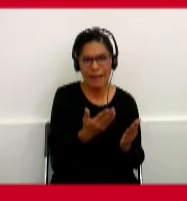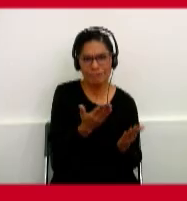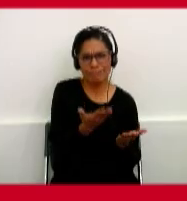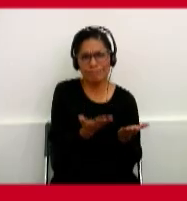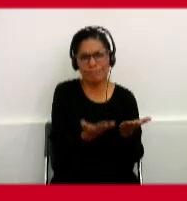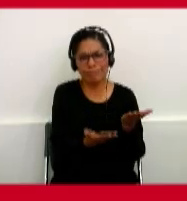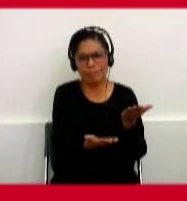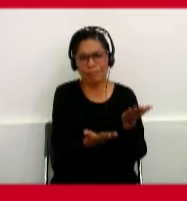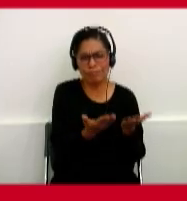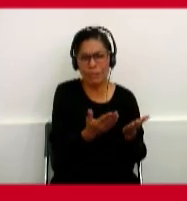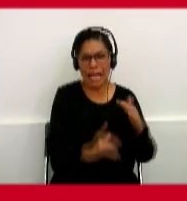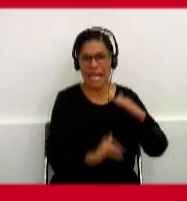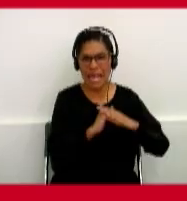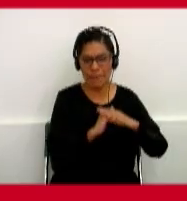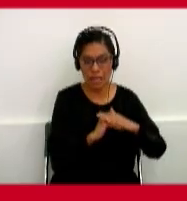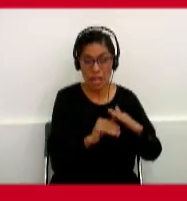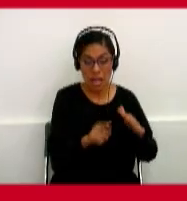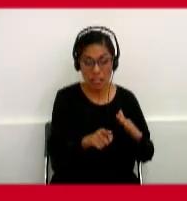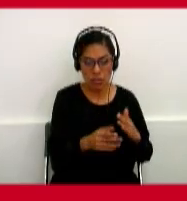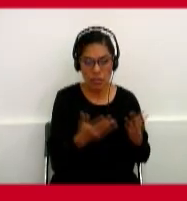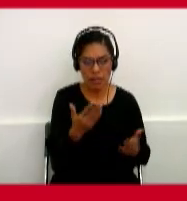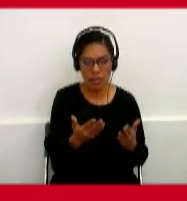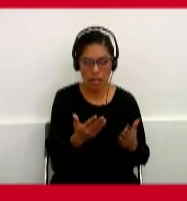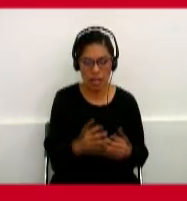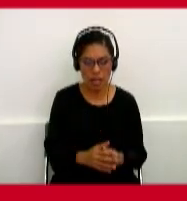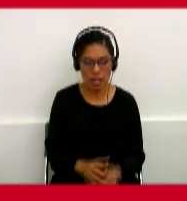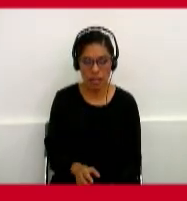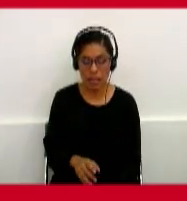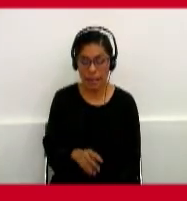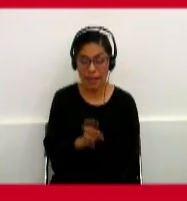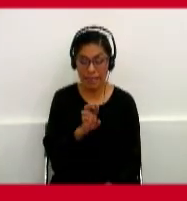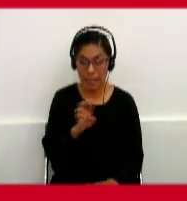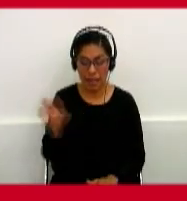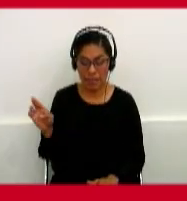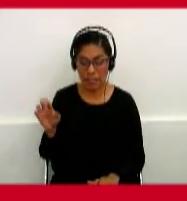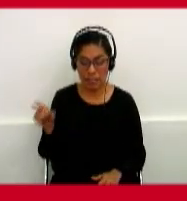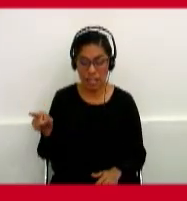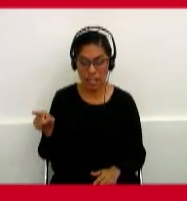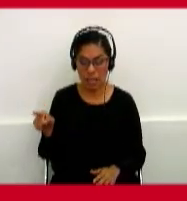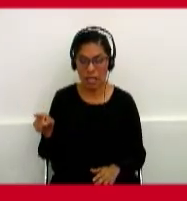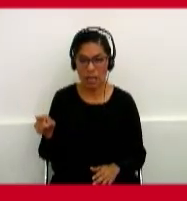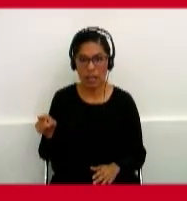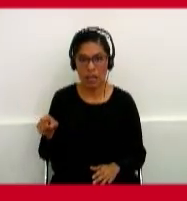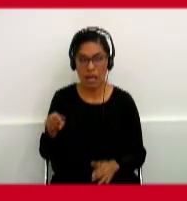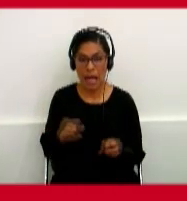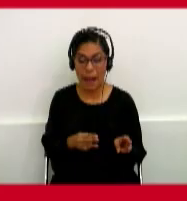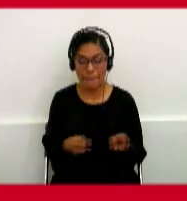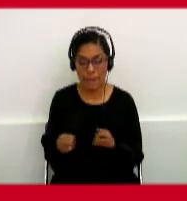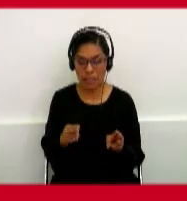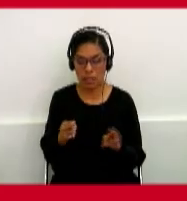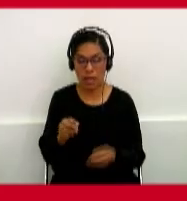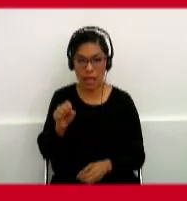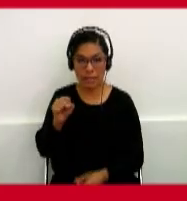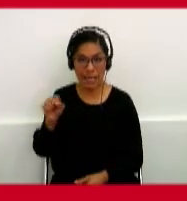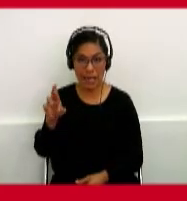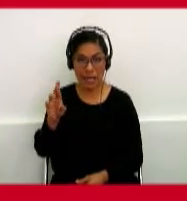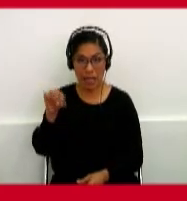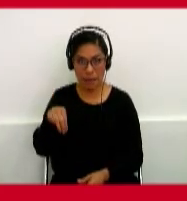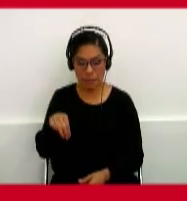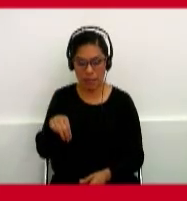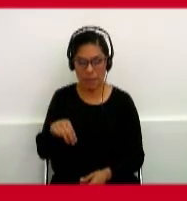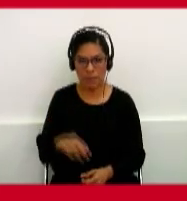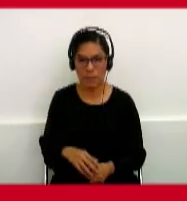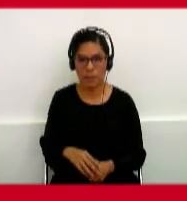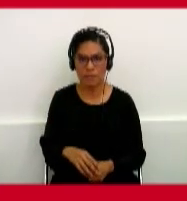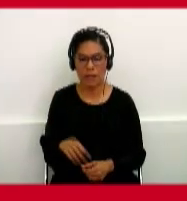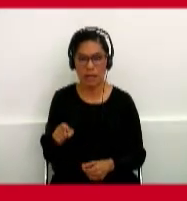hecho simplemente resuelve a través de las dovelas, y a la derecha el método por el SSRM con elementos finitos, ¿no?